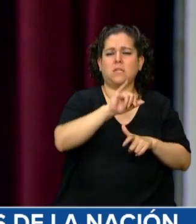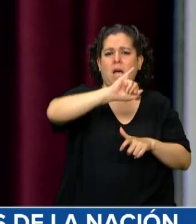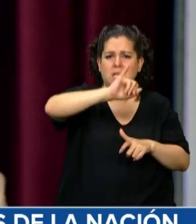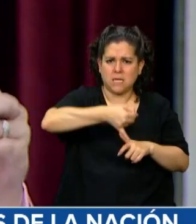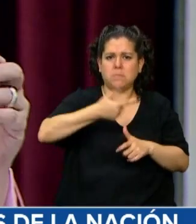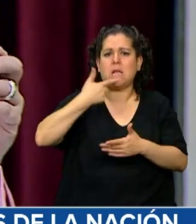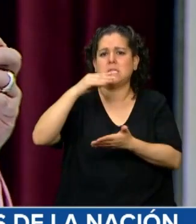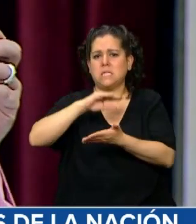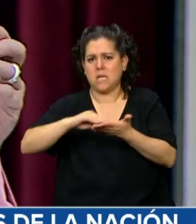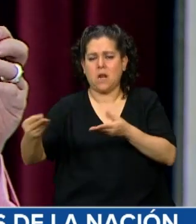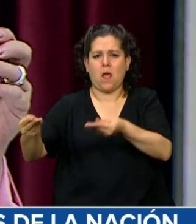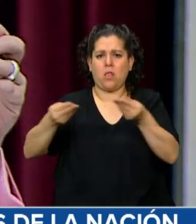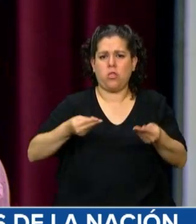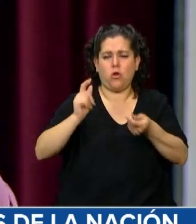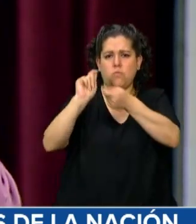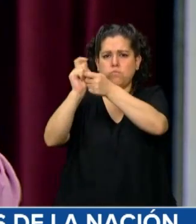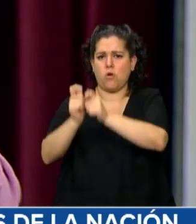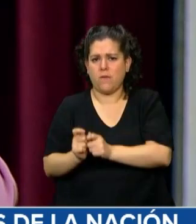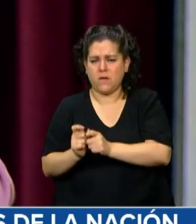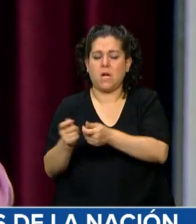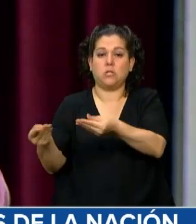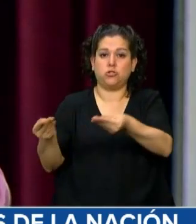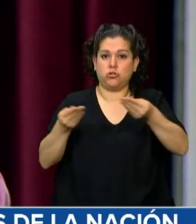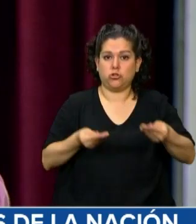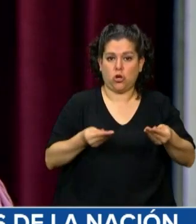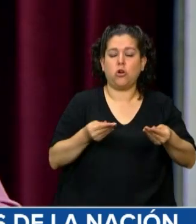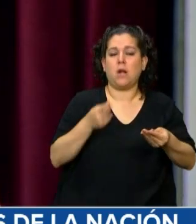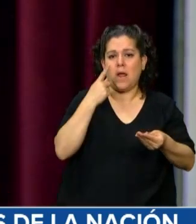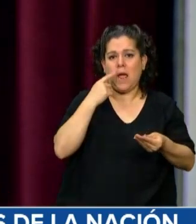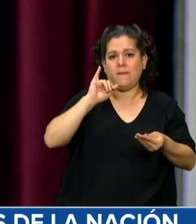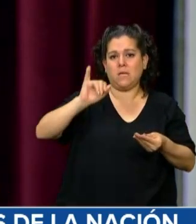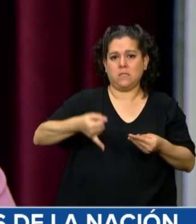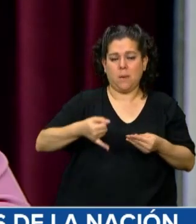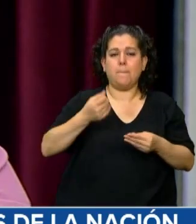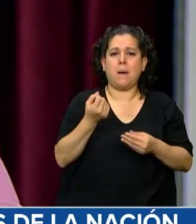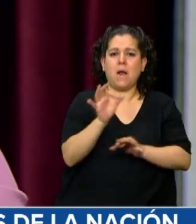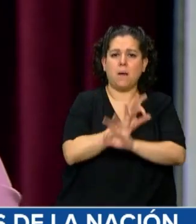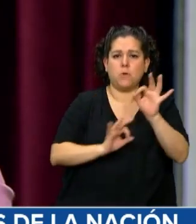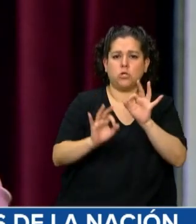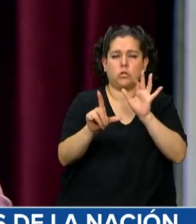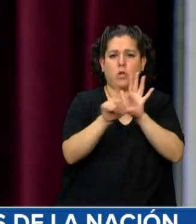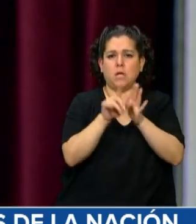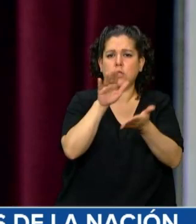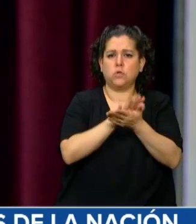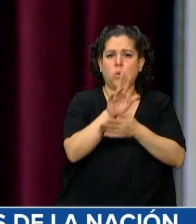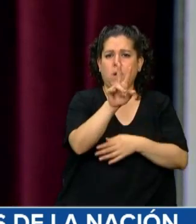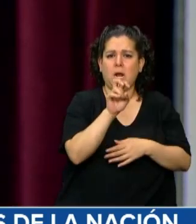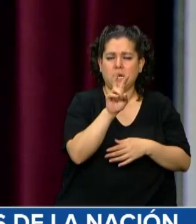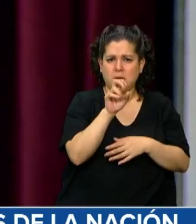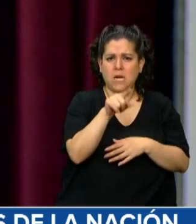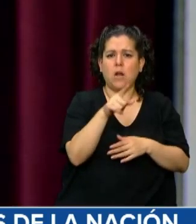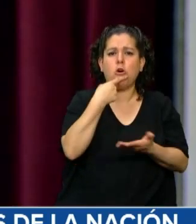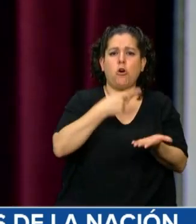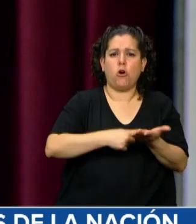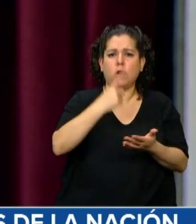las modificaciones introducidas por el Honorable Senado en el proyecto de ley sobre alquileres,